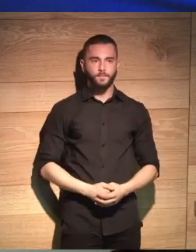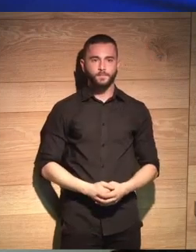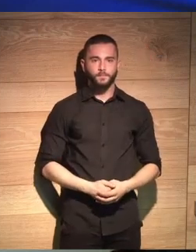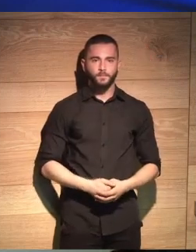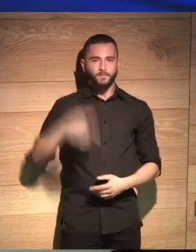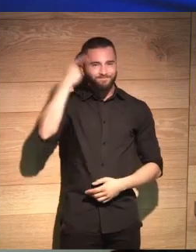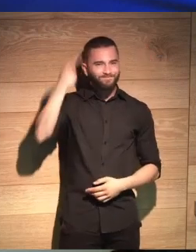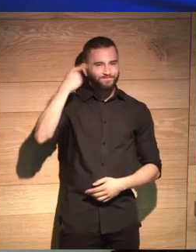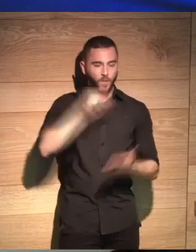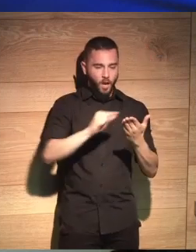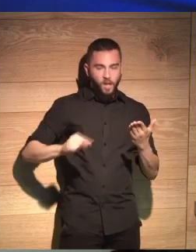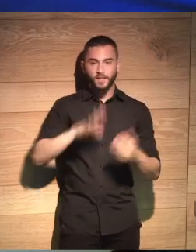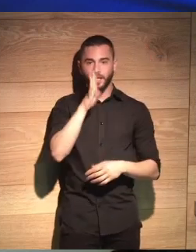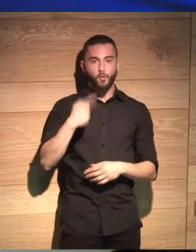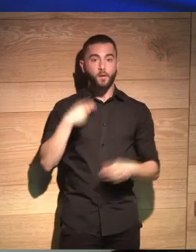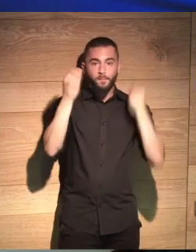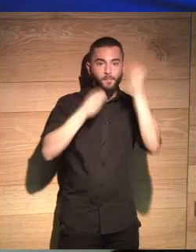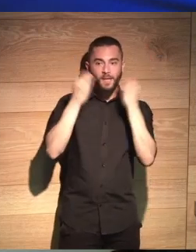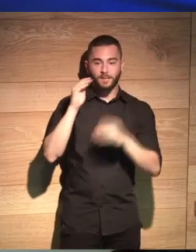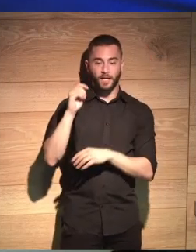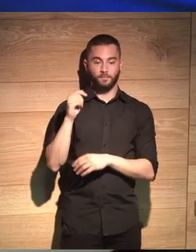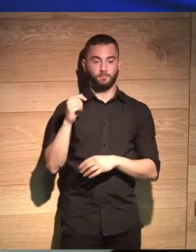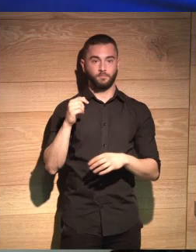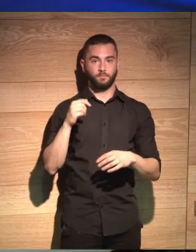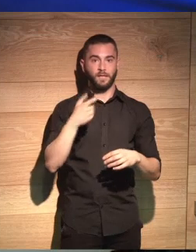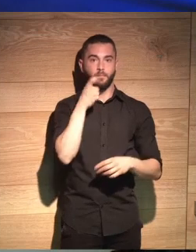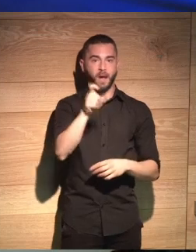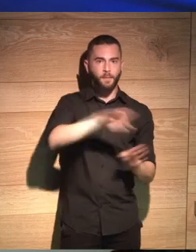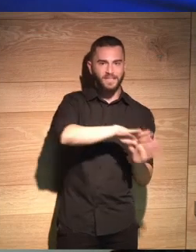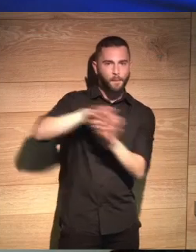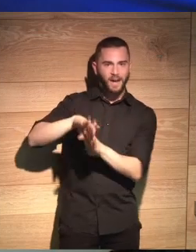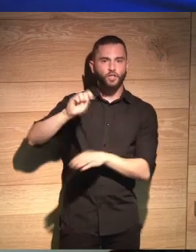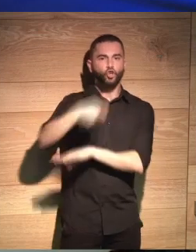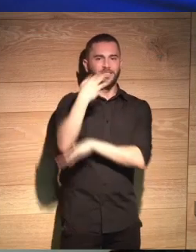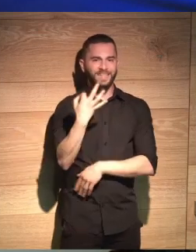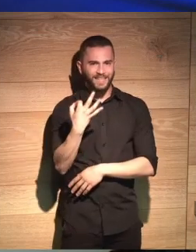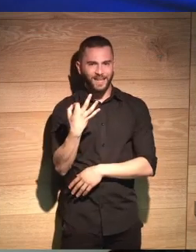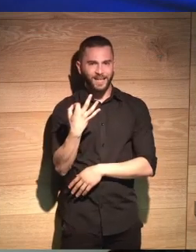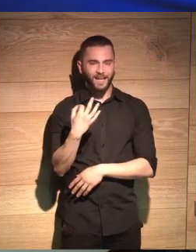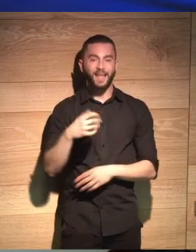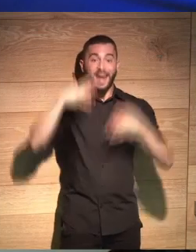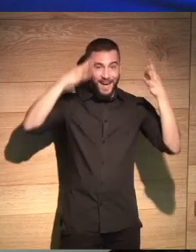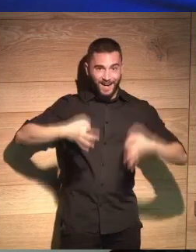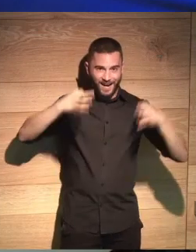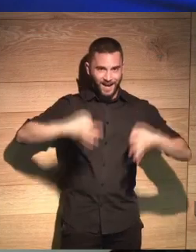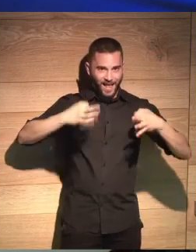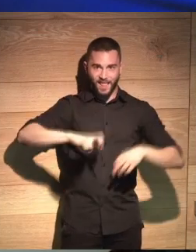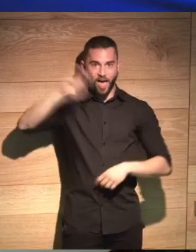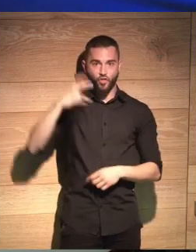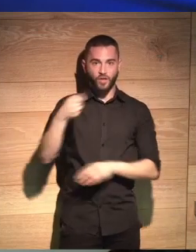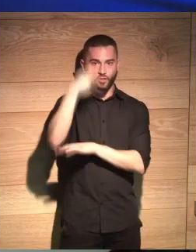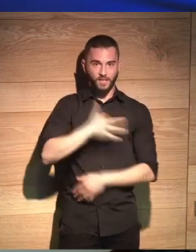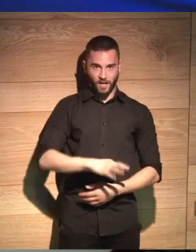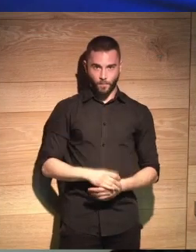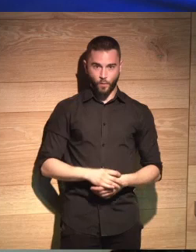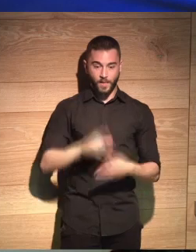Estaba obsesionada en escribir porque creía que podía alcanzar, más allá de las palabras, otra realidad indecible. A ese